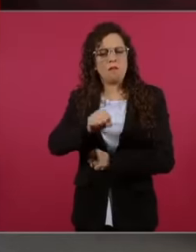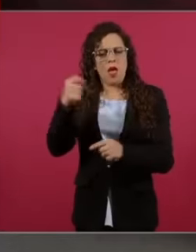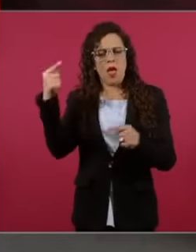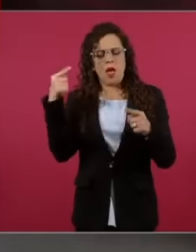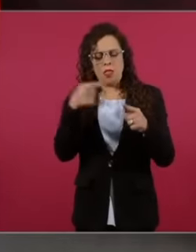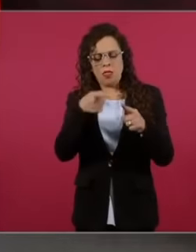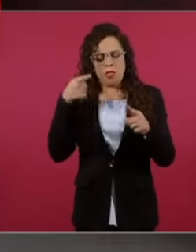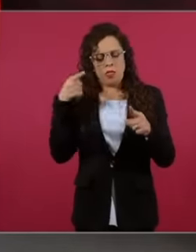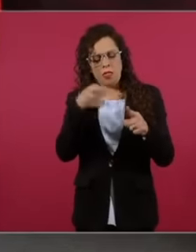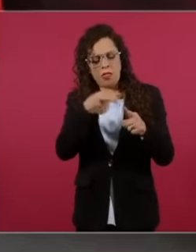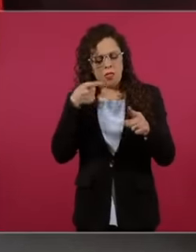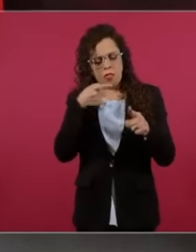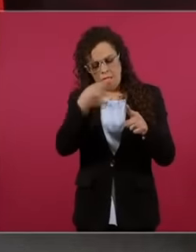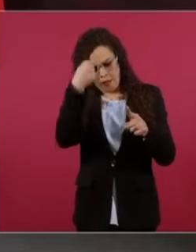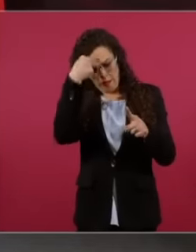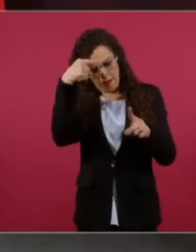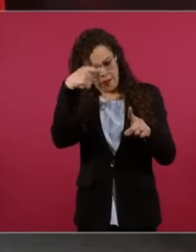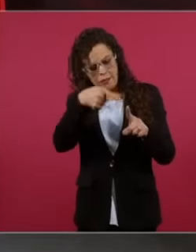¿La de cuello blanco?